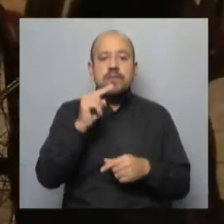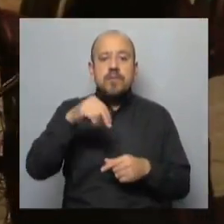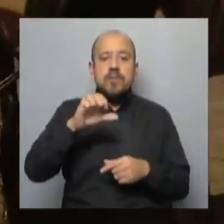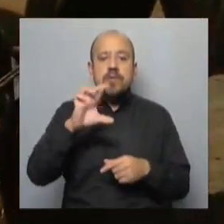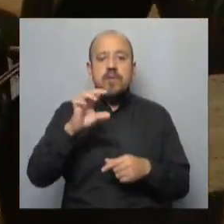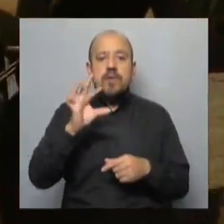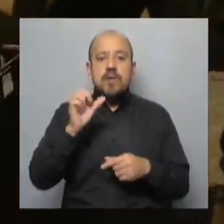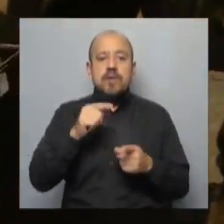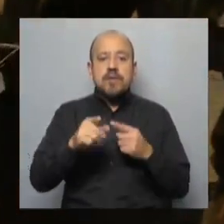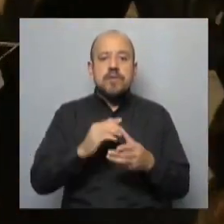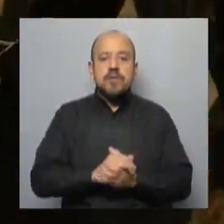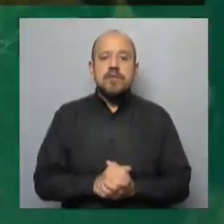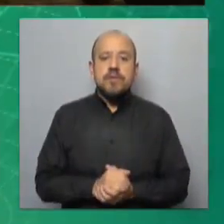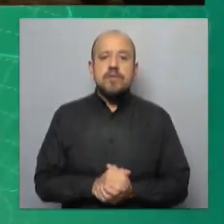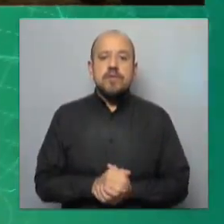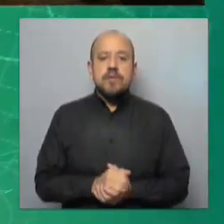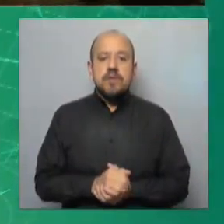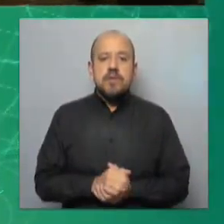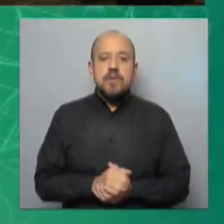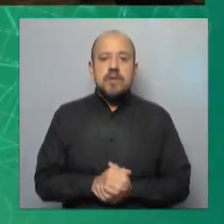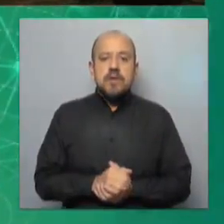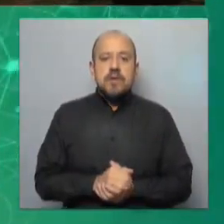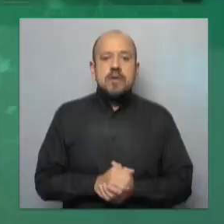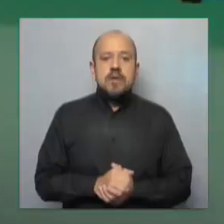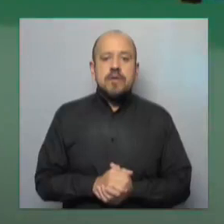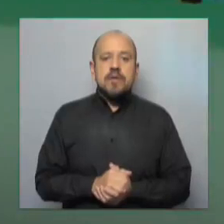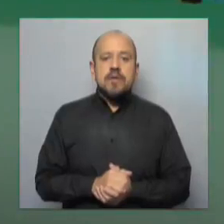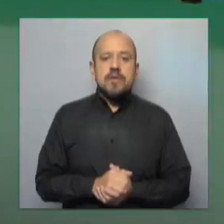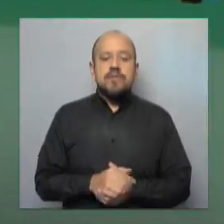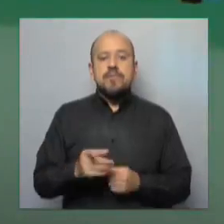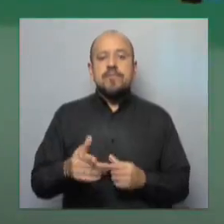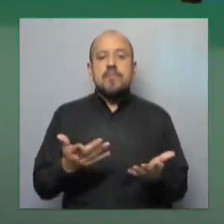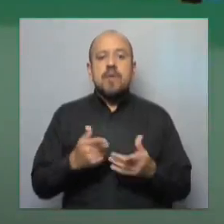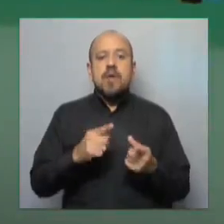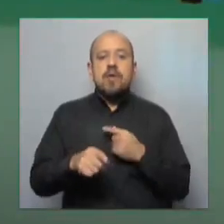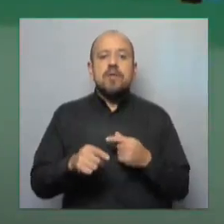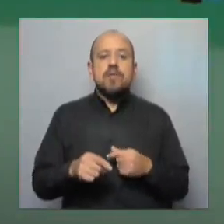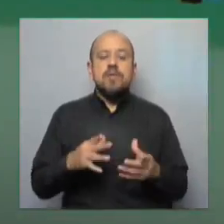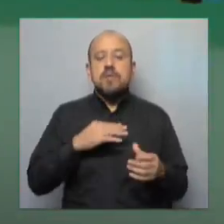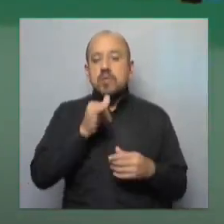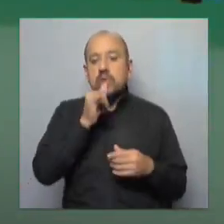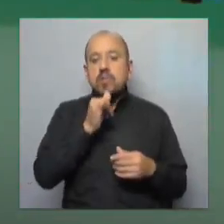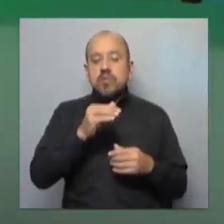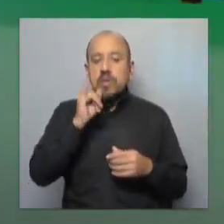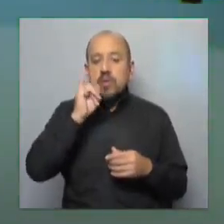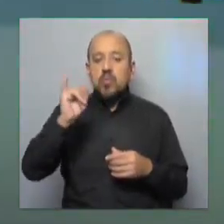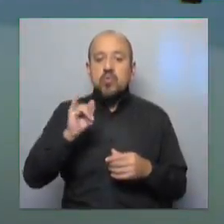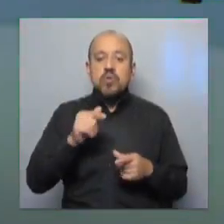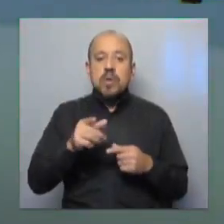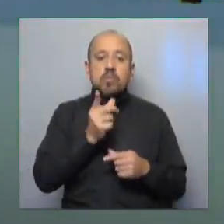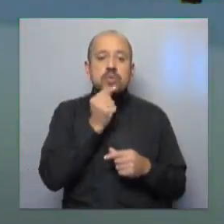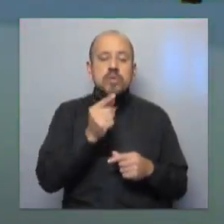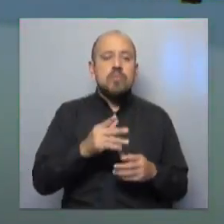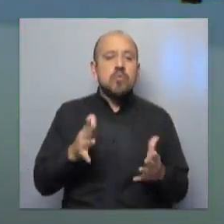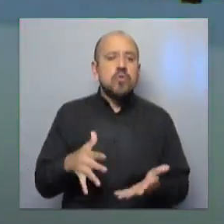de las bicicletas muchas gracias natalia por este móvil cambiamos de tema ahora desde estudios les contamos que las denuncias contra policías por